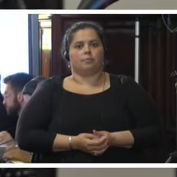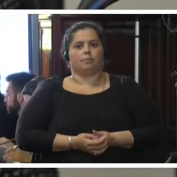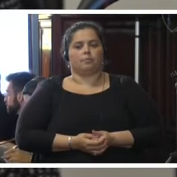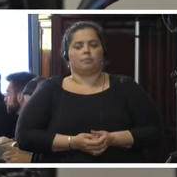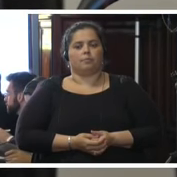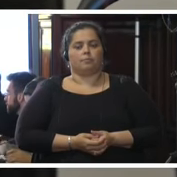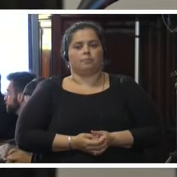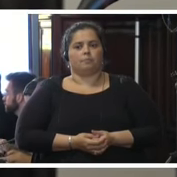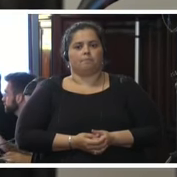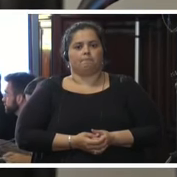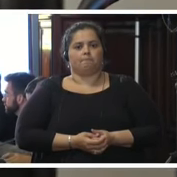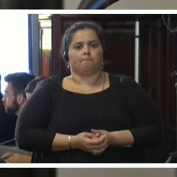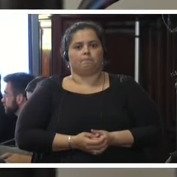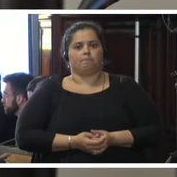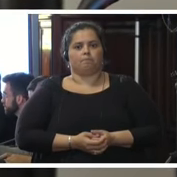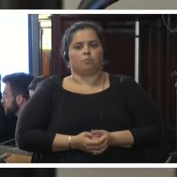her.